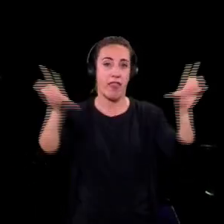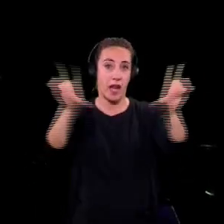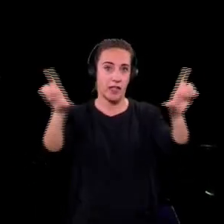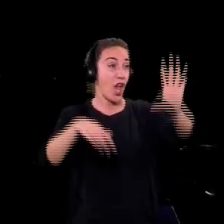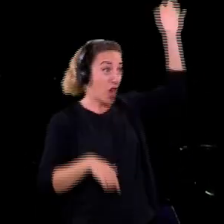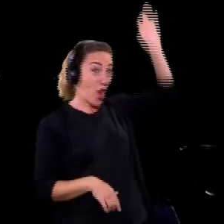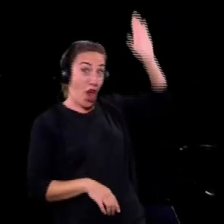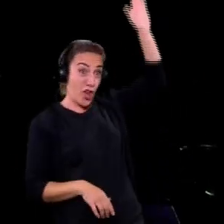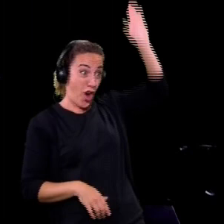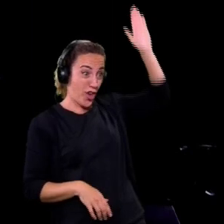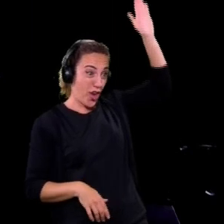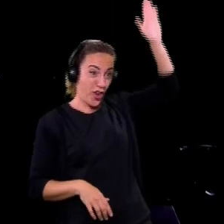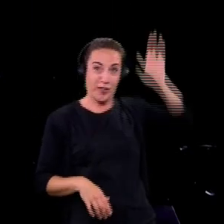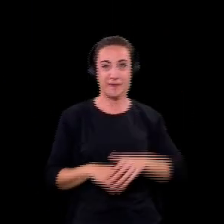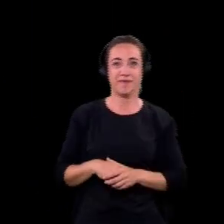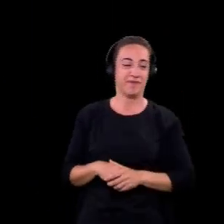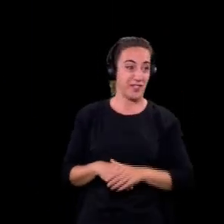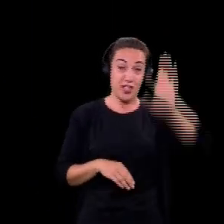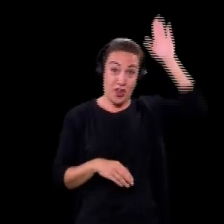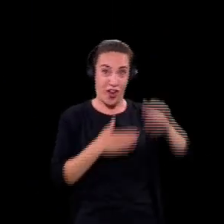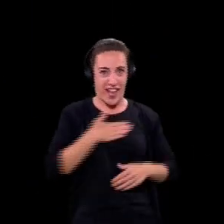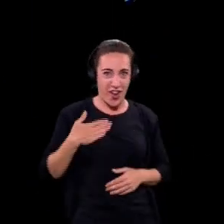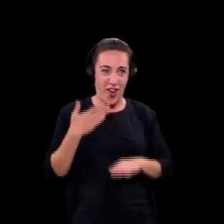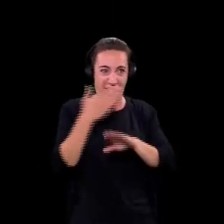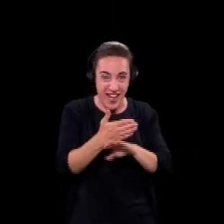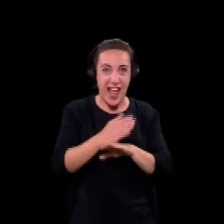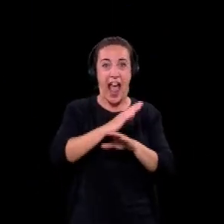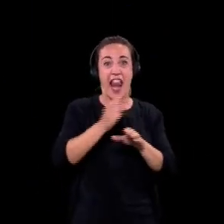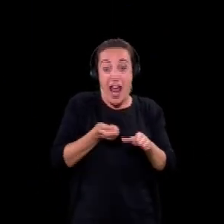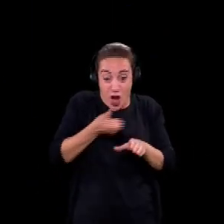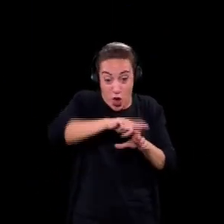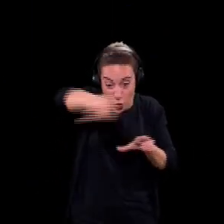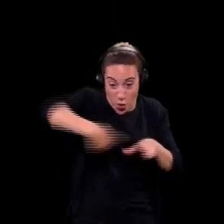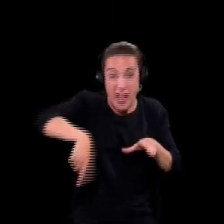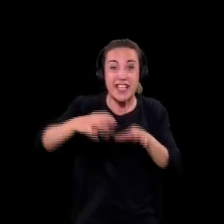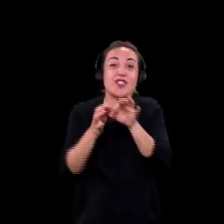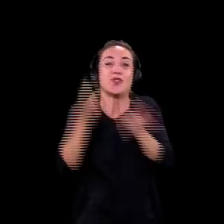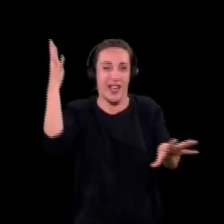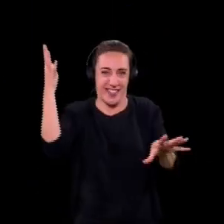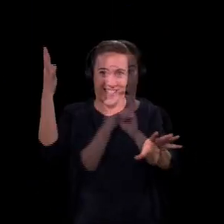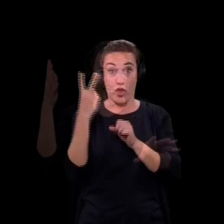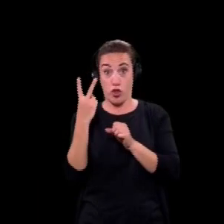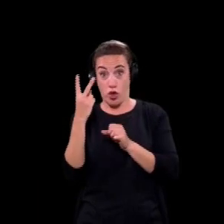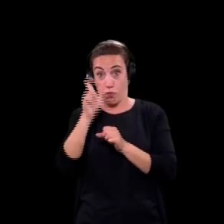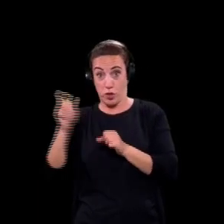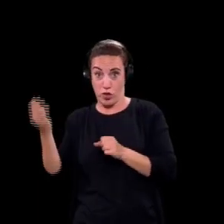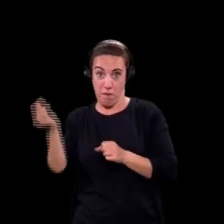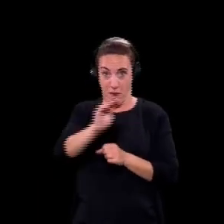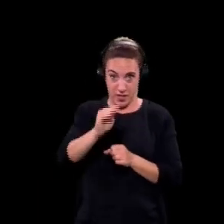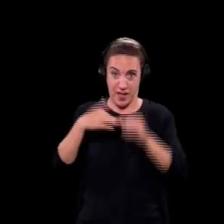Mira, yo. Yo quiero ir a la ruleta de la fortuna.